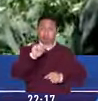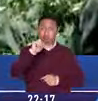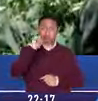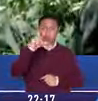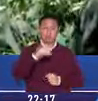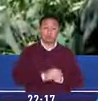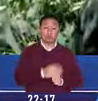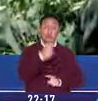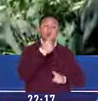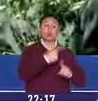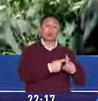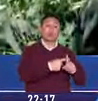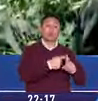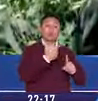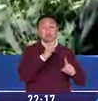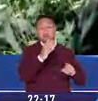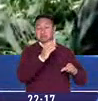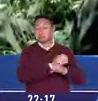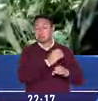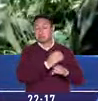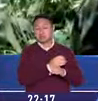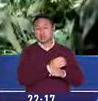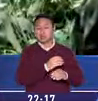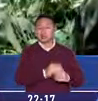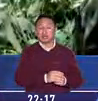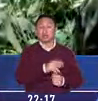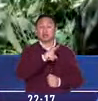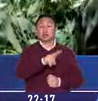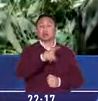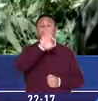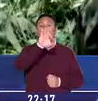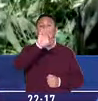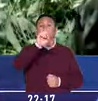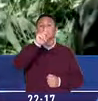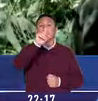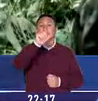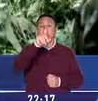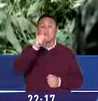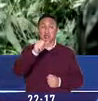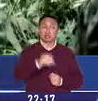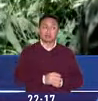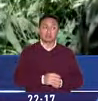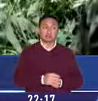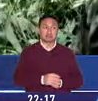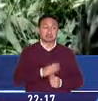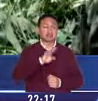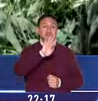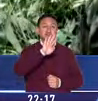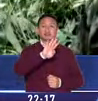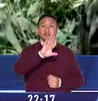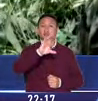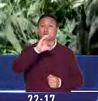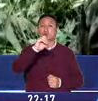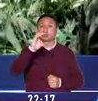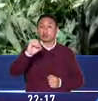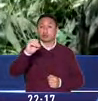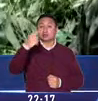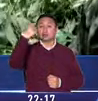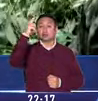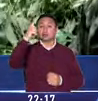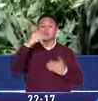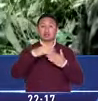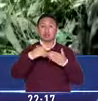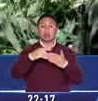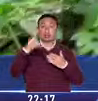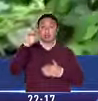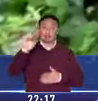mes, haciendo el cálculo de las 2 toneladas que si quintuplican, unos 400 millones de dólares en